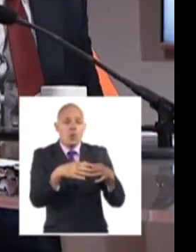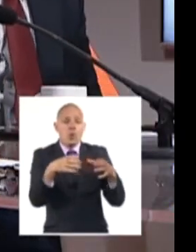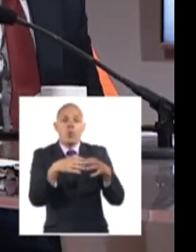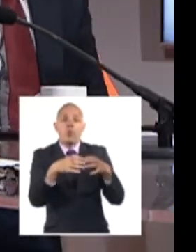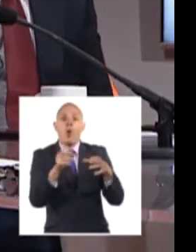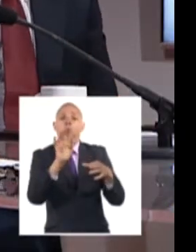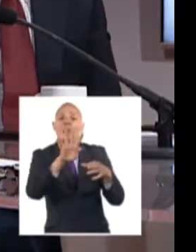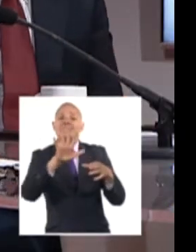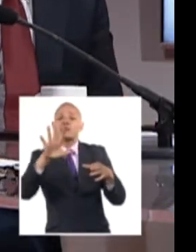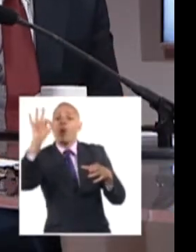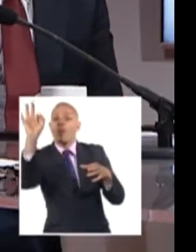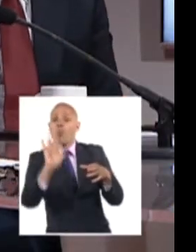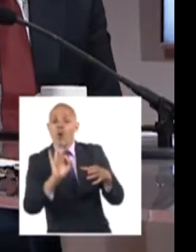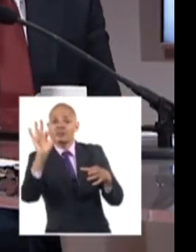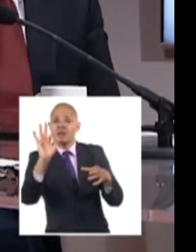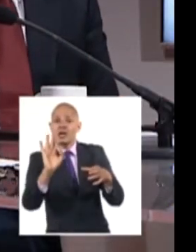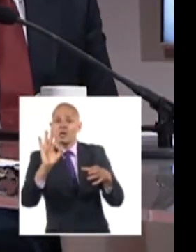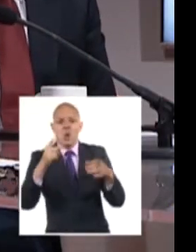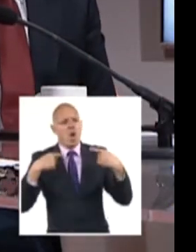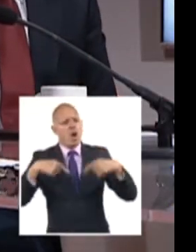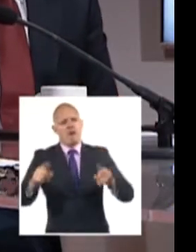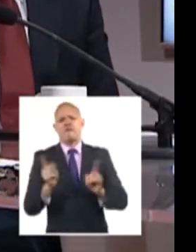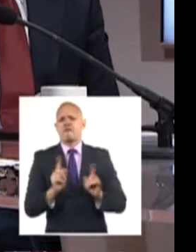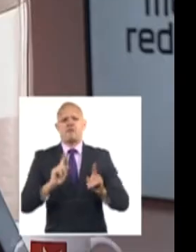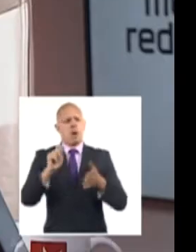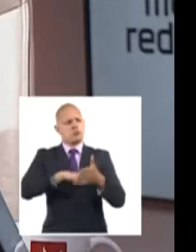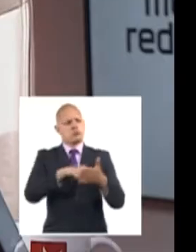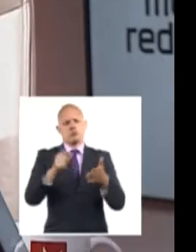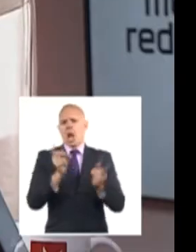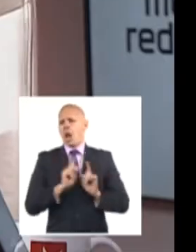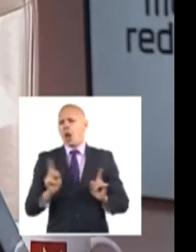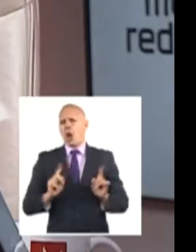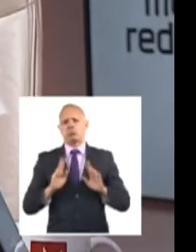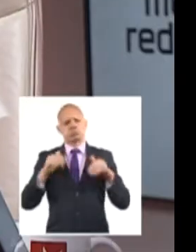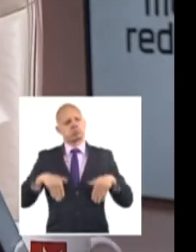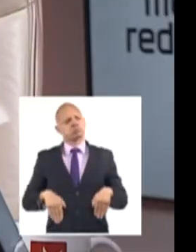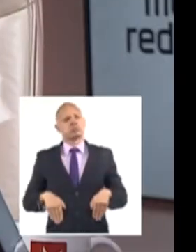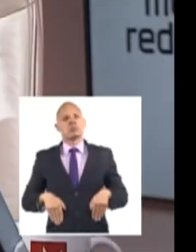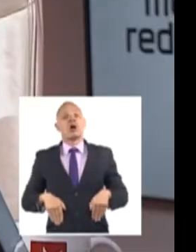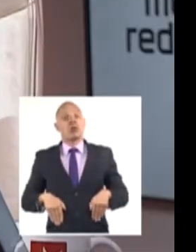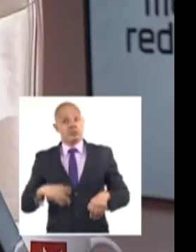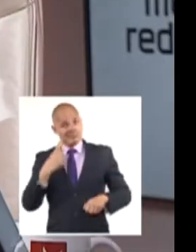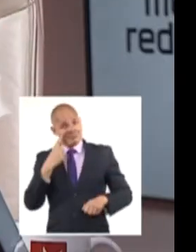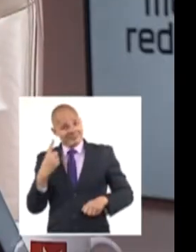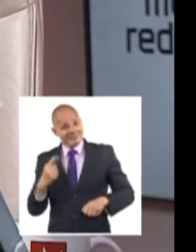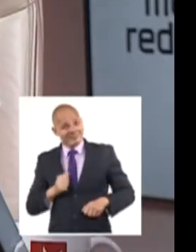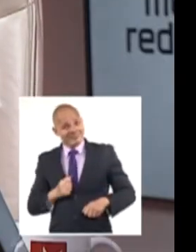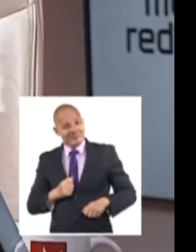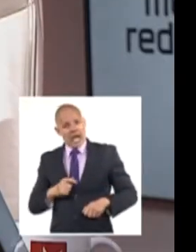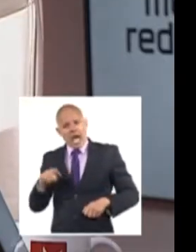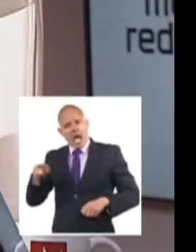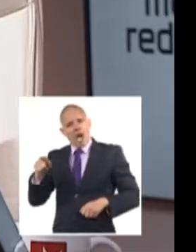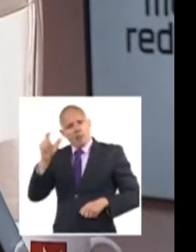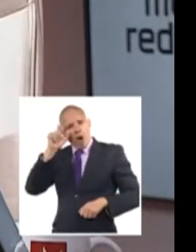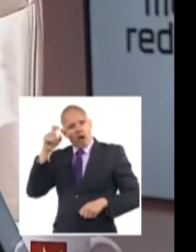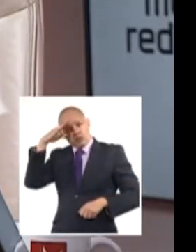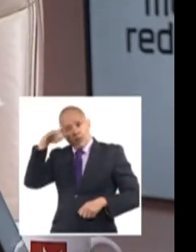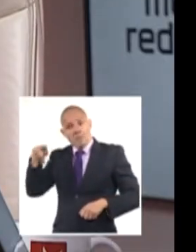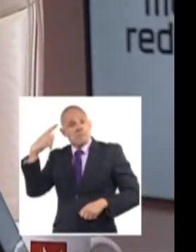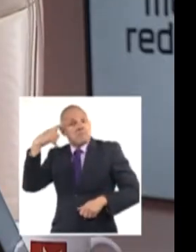ciento que fue fin de que ese es el petró considera desde este momento que con un millón de votos más ellos pueden ser